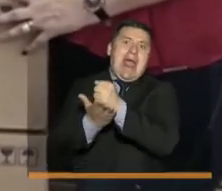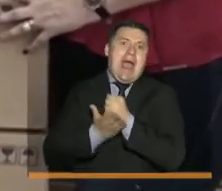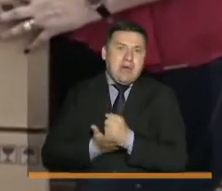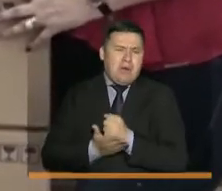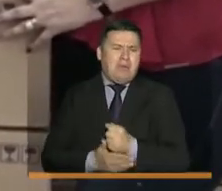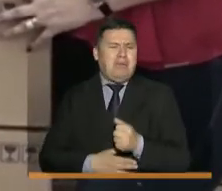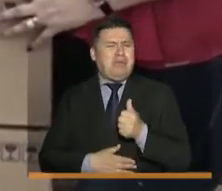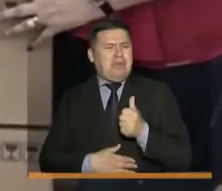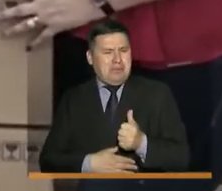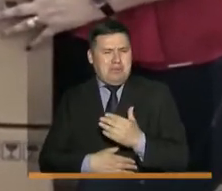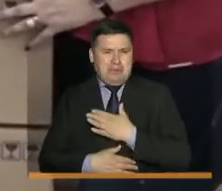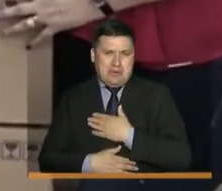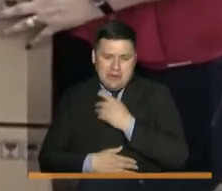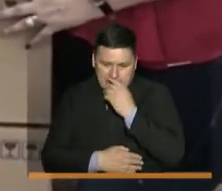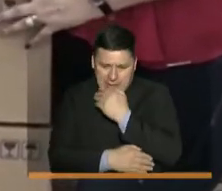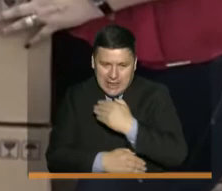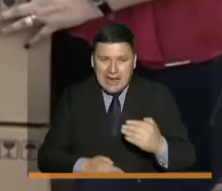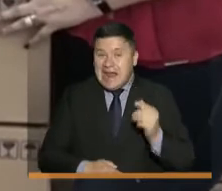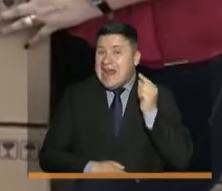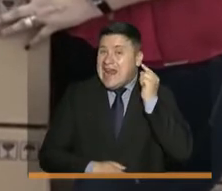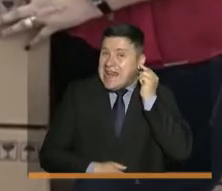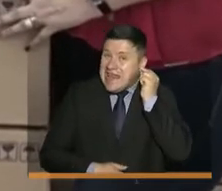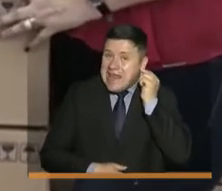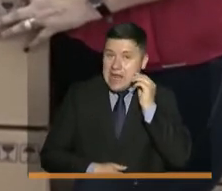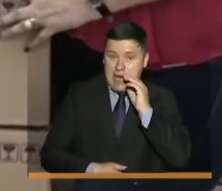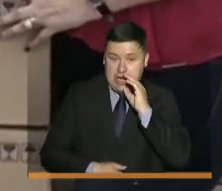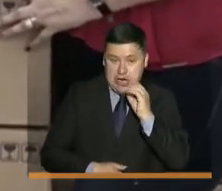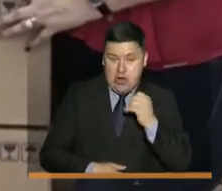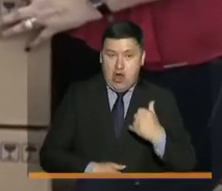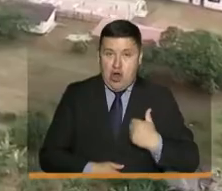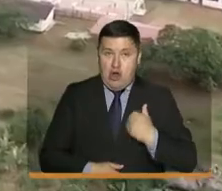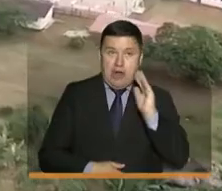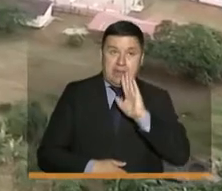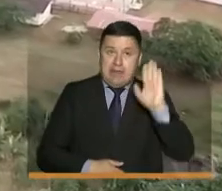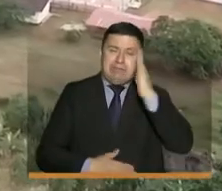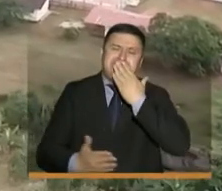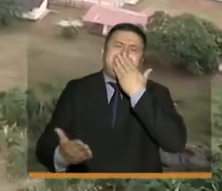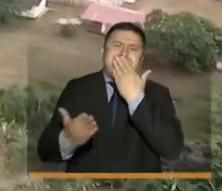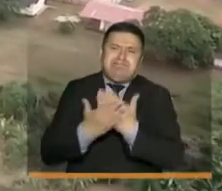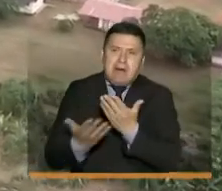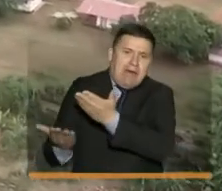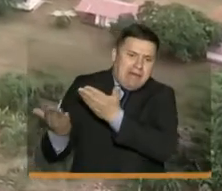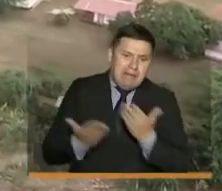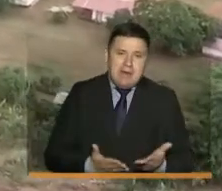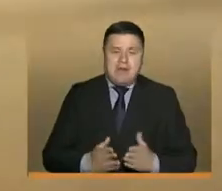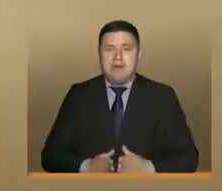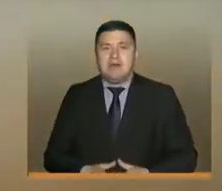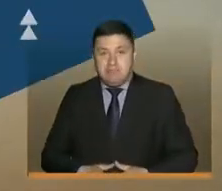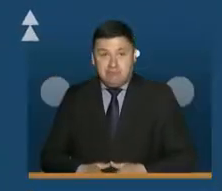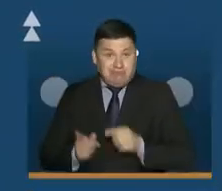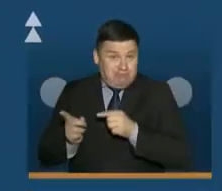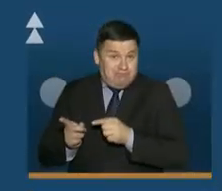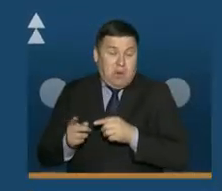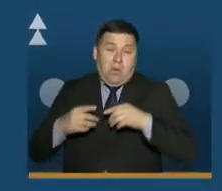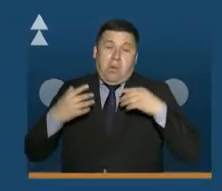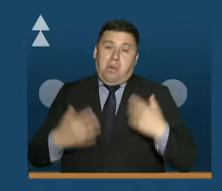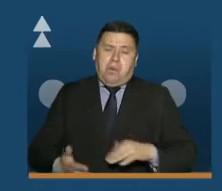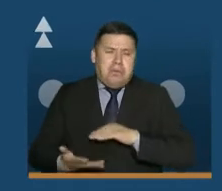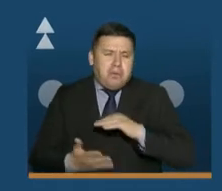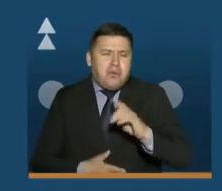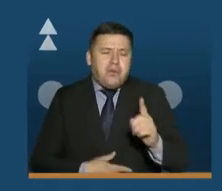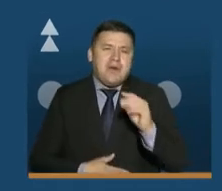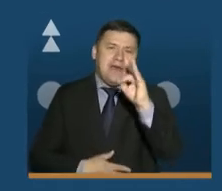llega para nuestros niños, niñas y adolescentes del departamento. De esta manera, se han